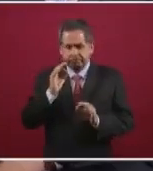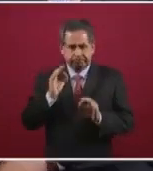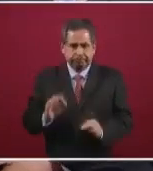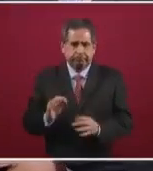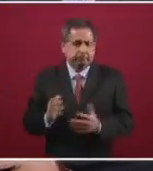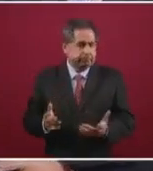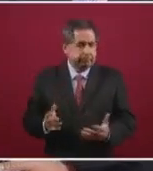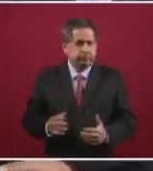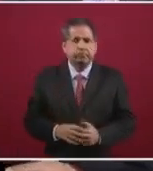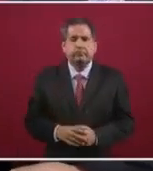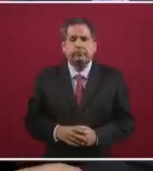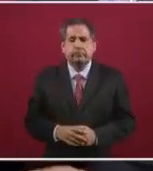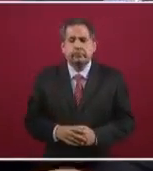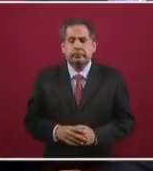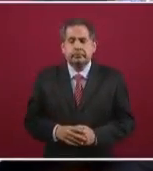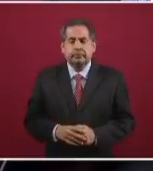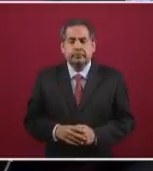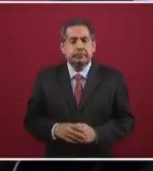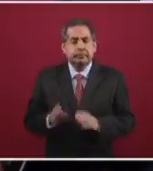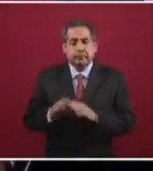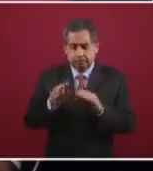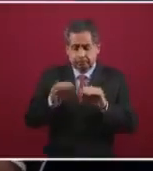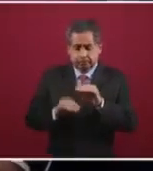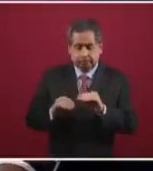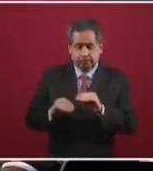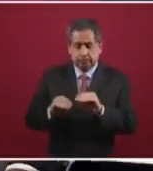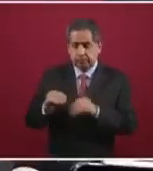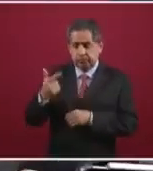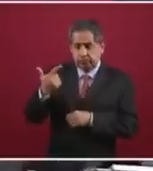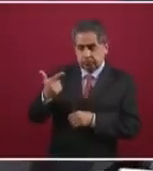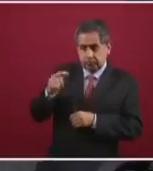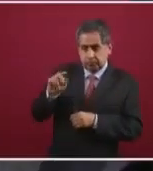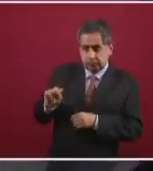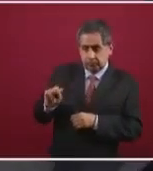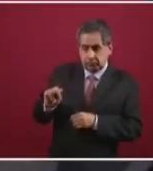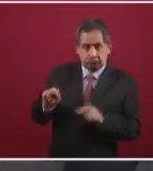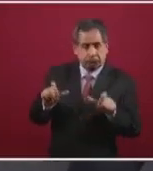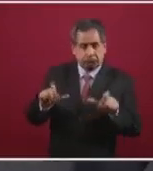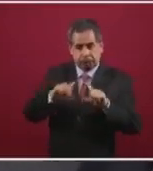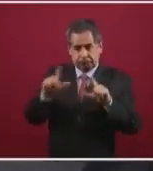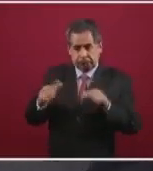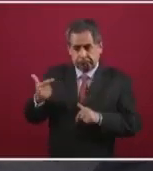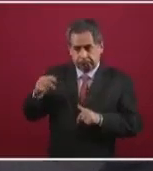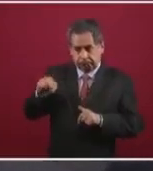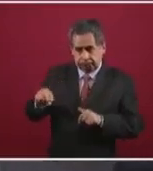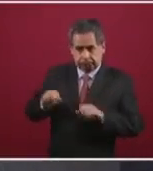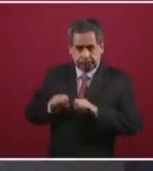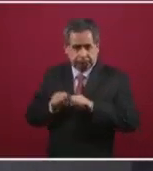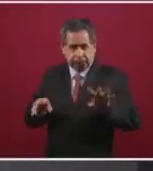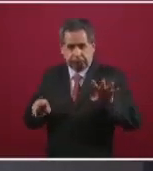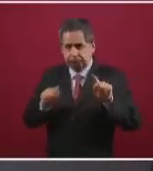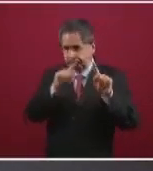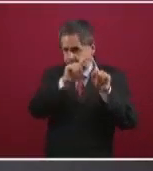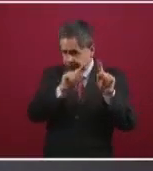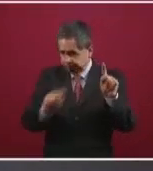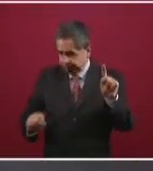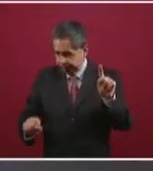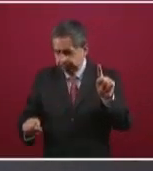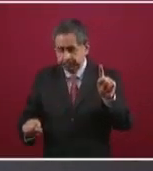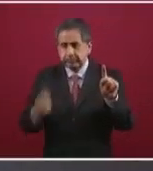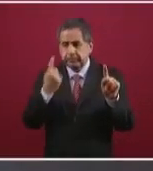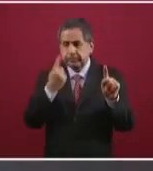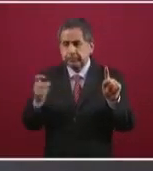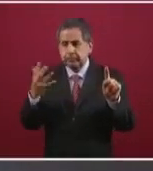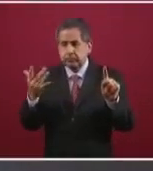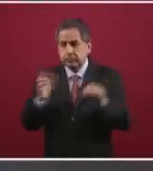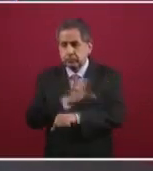Si tenemos desplegada toda la Guardia Nacional en el territorio, primero con estas 150